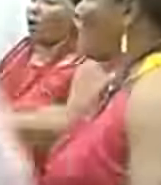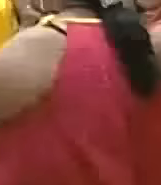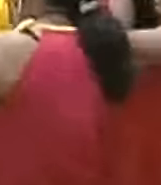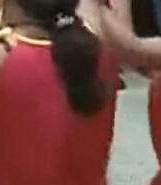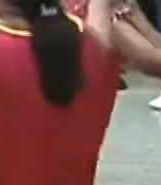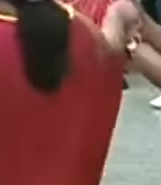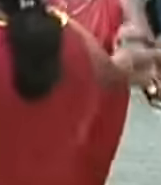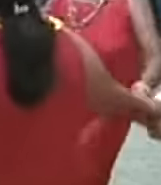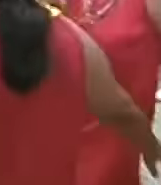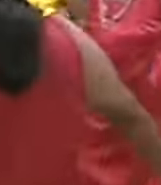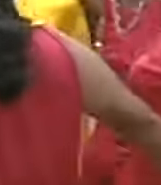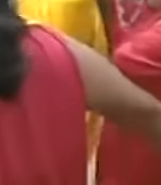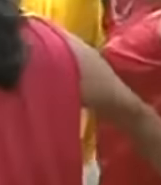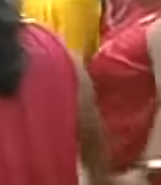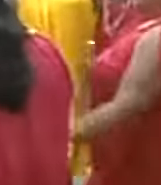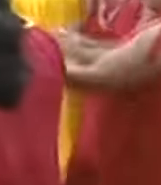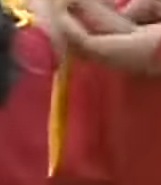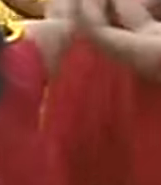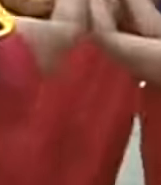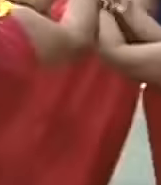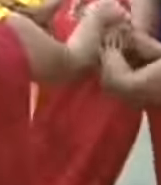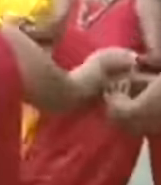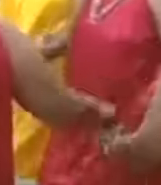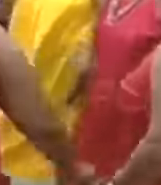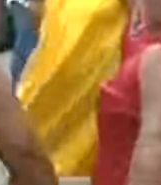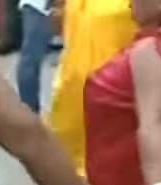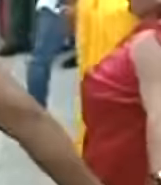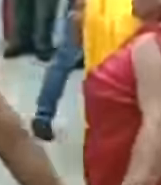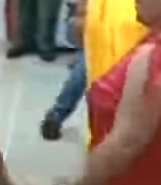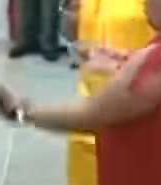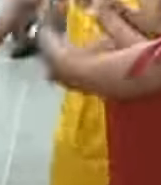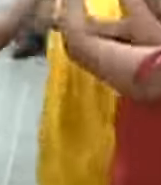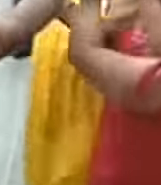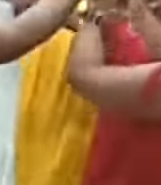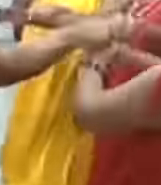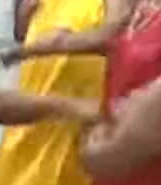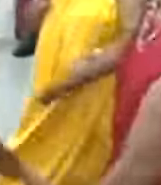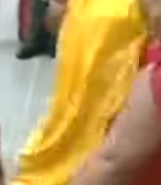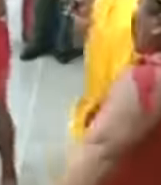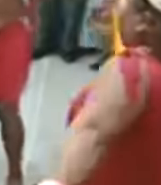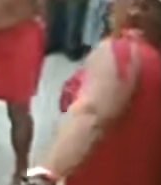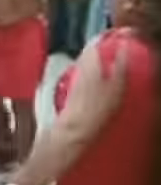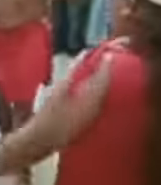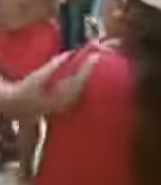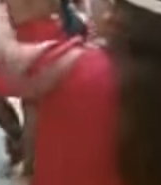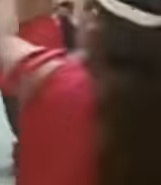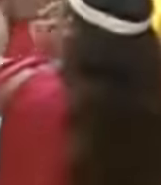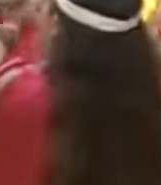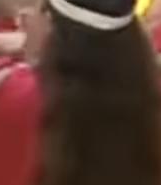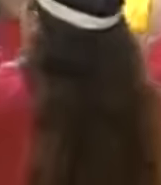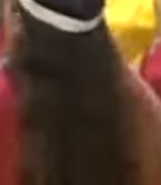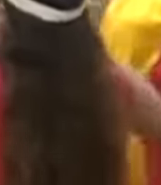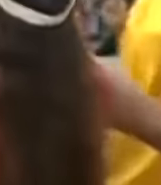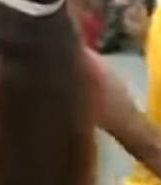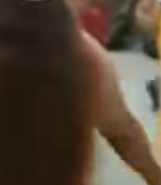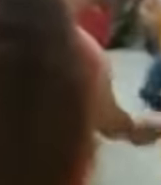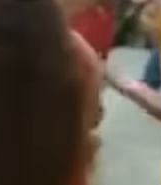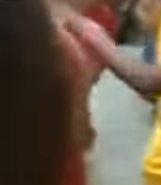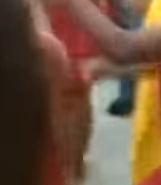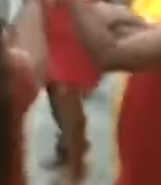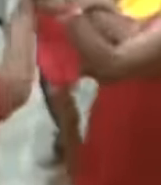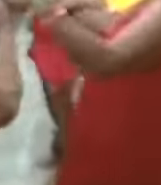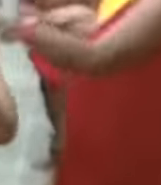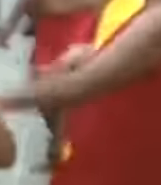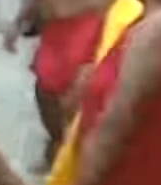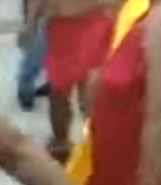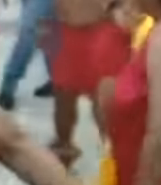simo simo vitu, maduro akarata, simo simo vitu, liseta akarata, simo